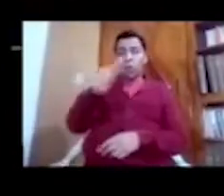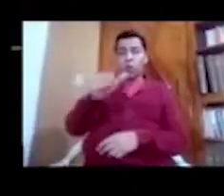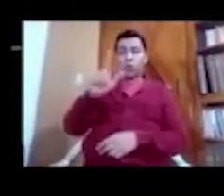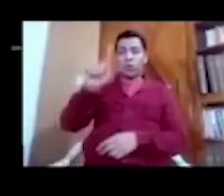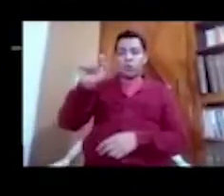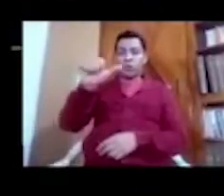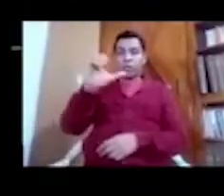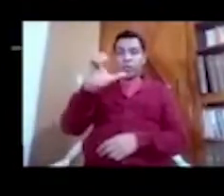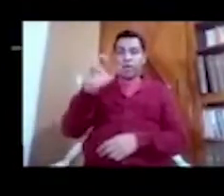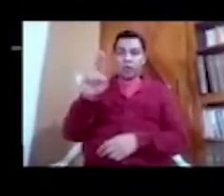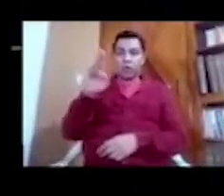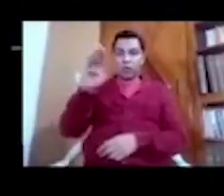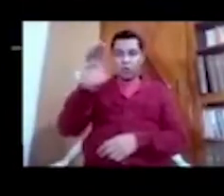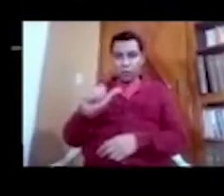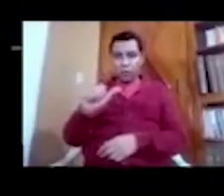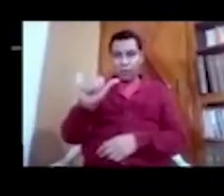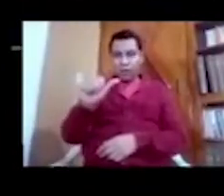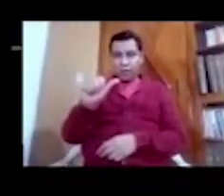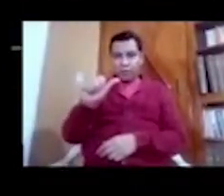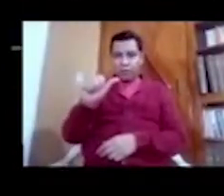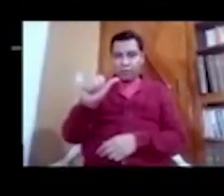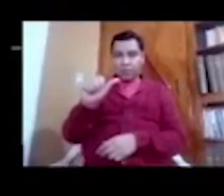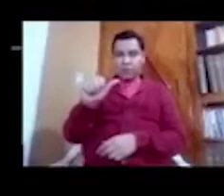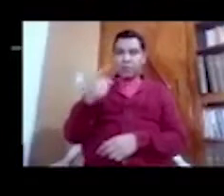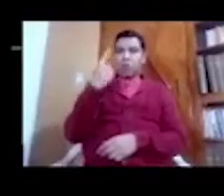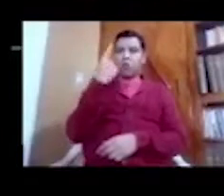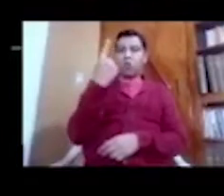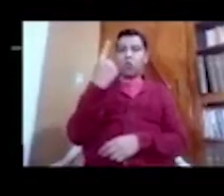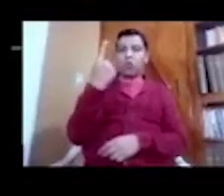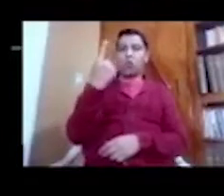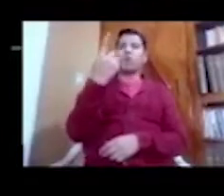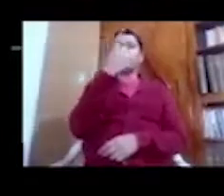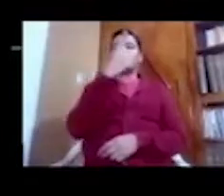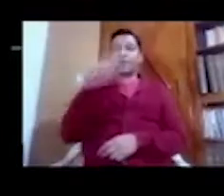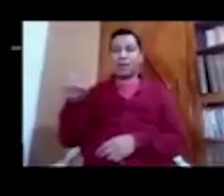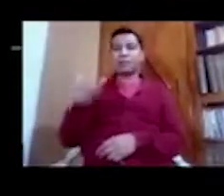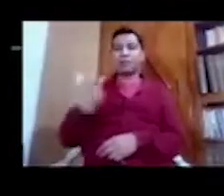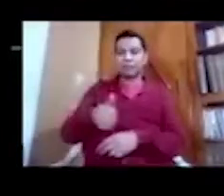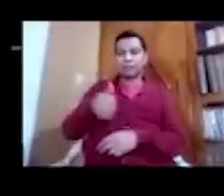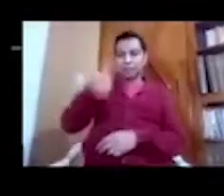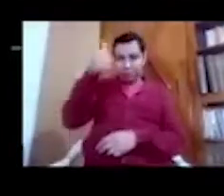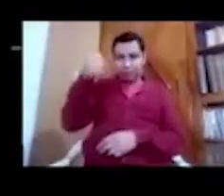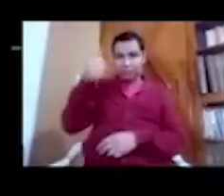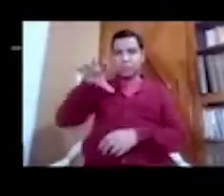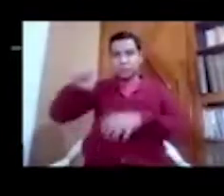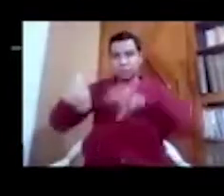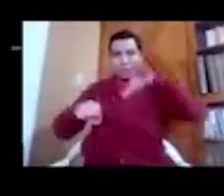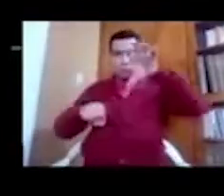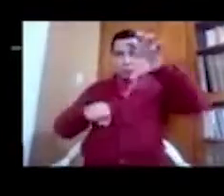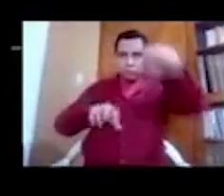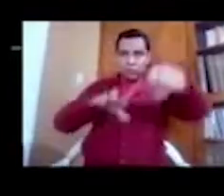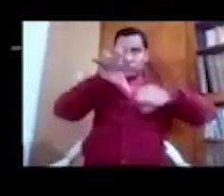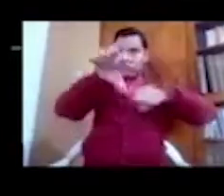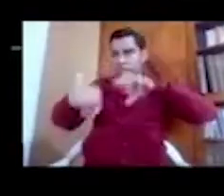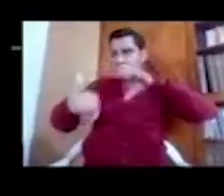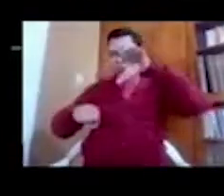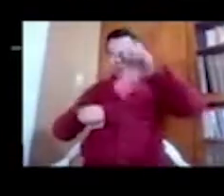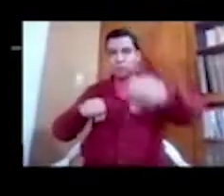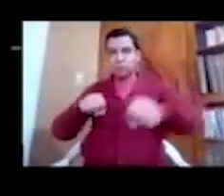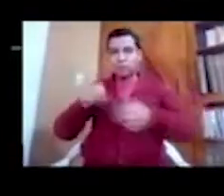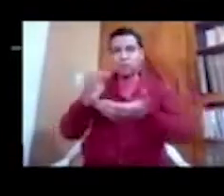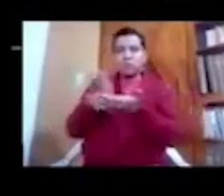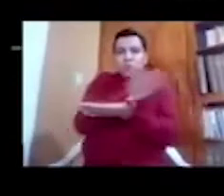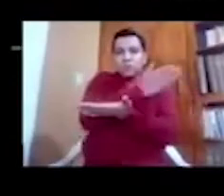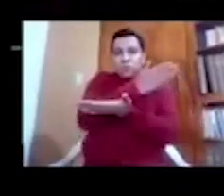tepaneca que sustituye a Azcapotzalco en la alianza, ellos toman una sexta parte. Digamos que lo dejan por